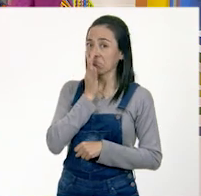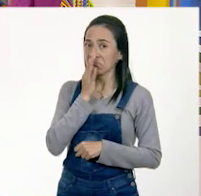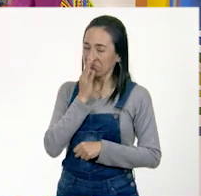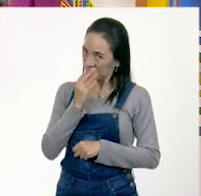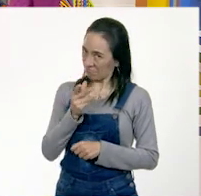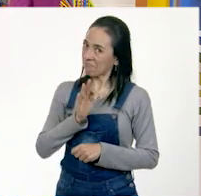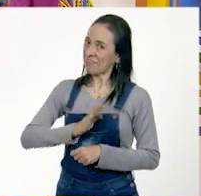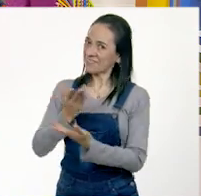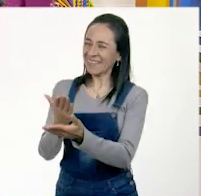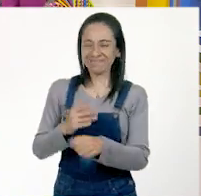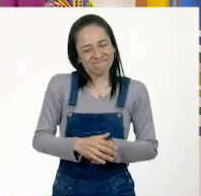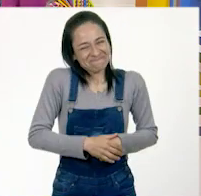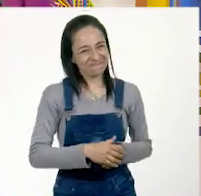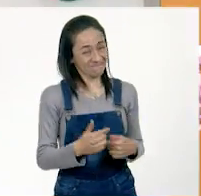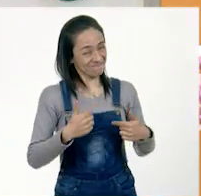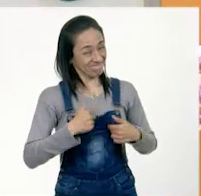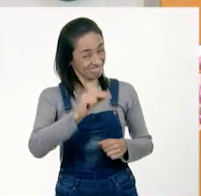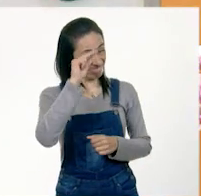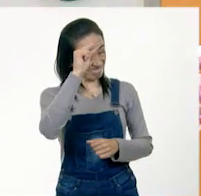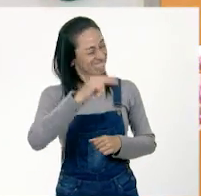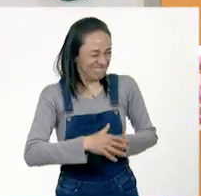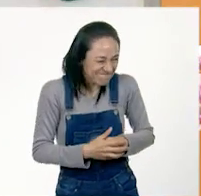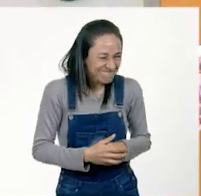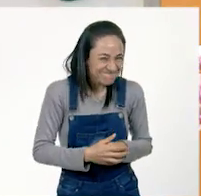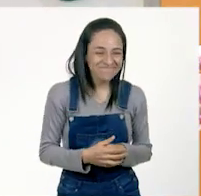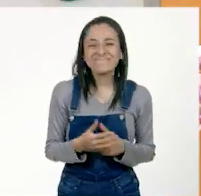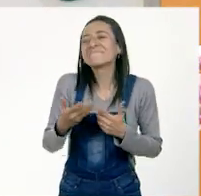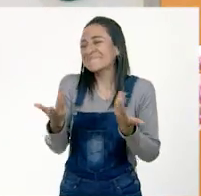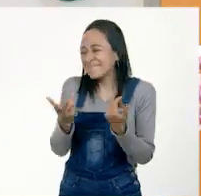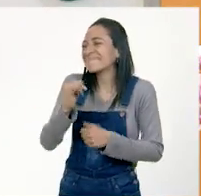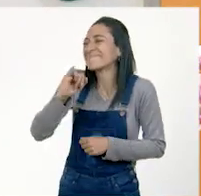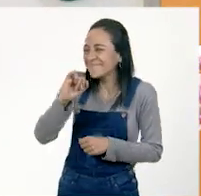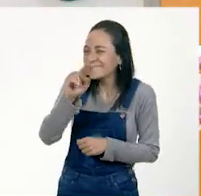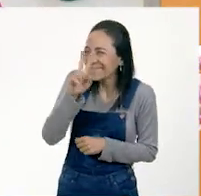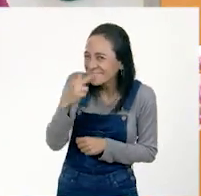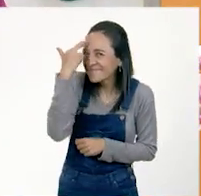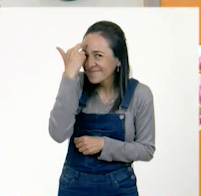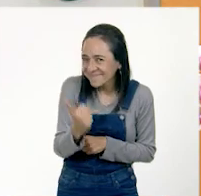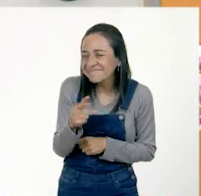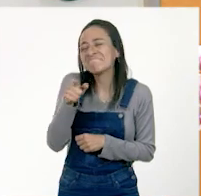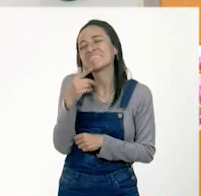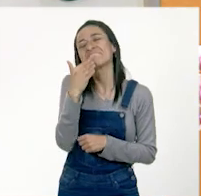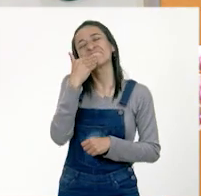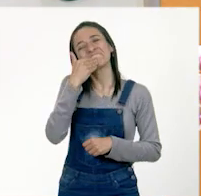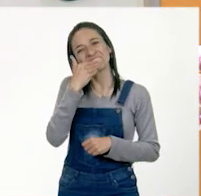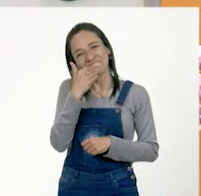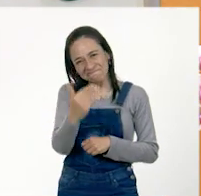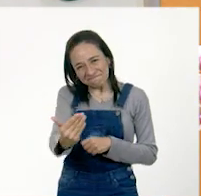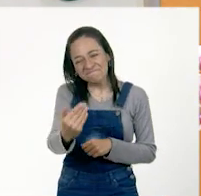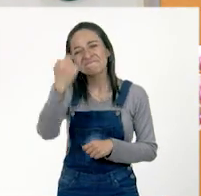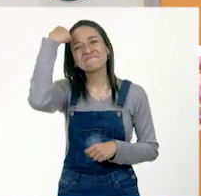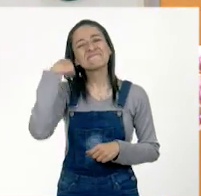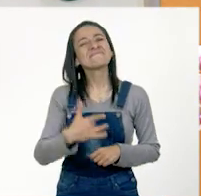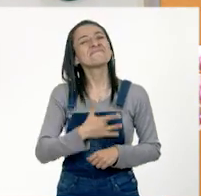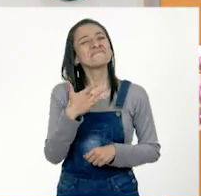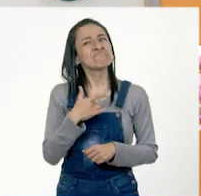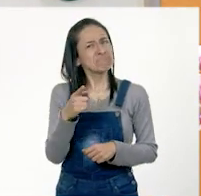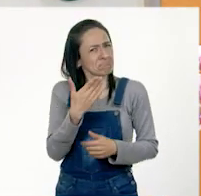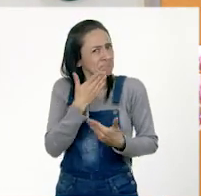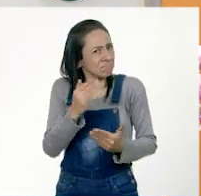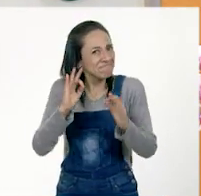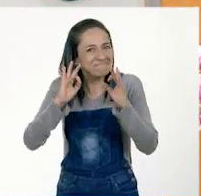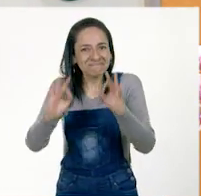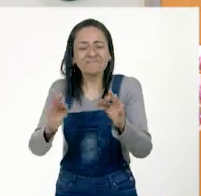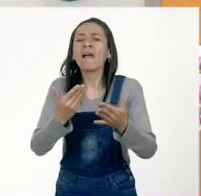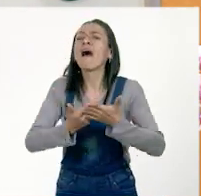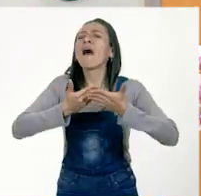muy inteligente. Sí, claro, muy bien. Me parece excelente. Ahora les